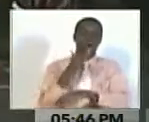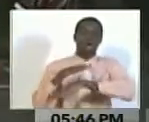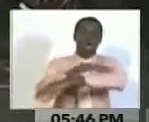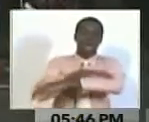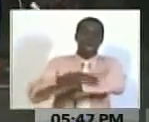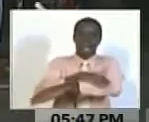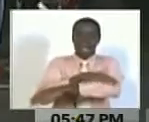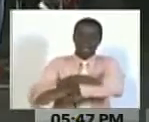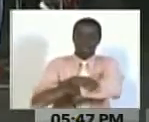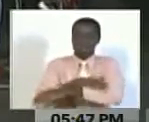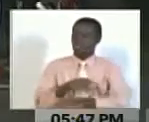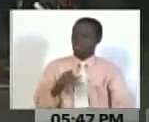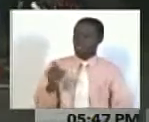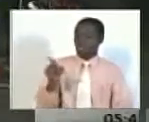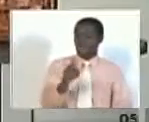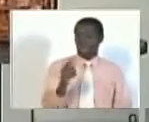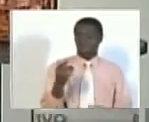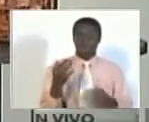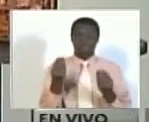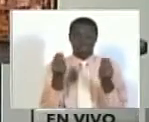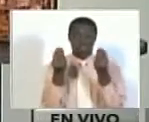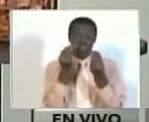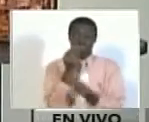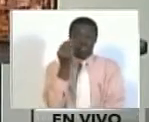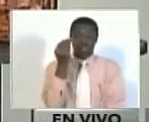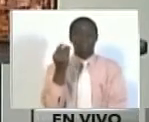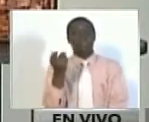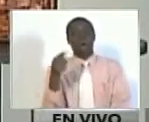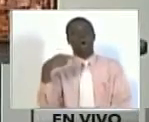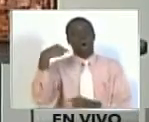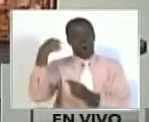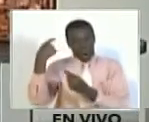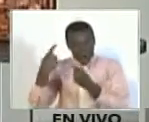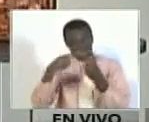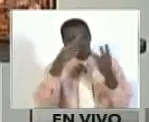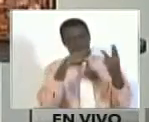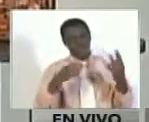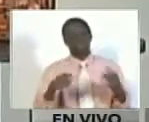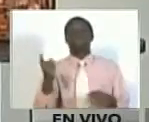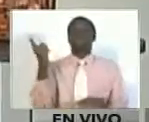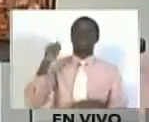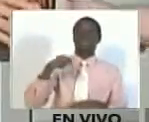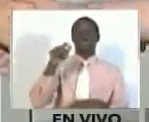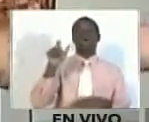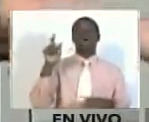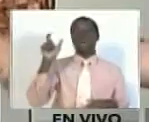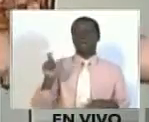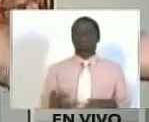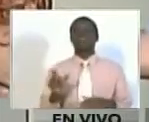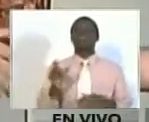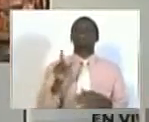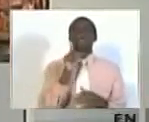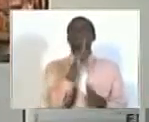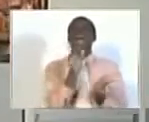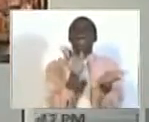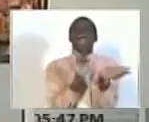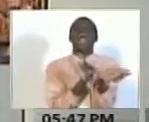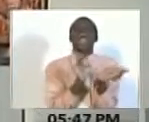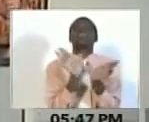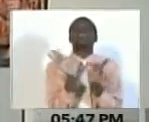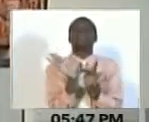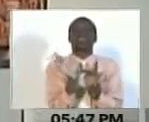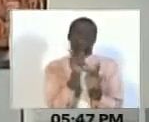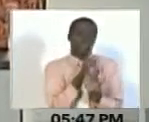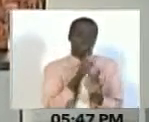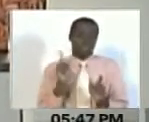Parte del talento que ustedes van a poder encontrar acá, pero también tengo a José Jesús Gómez, director general del IAEM. ¿No te vas, José? Vamos